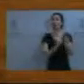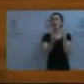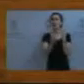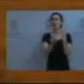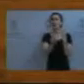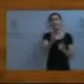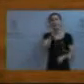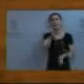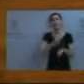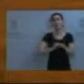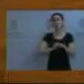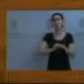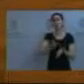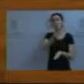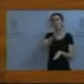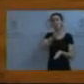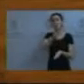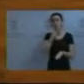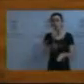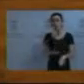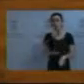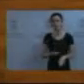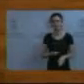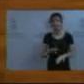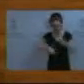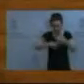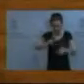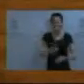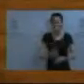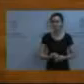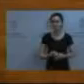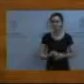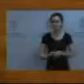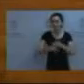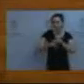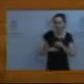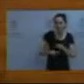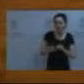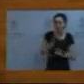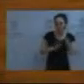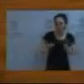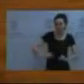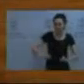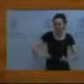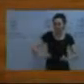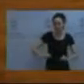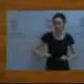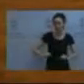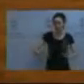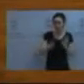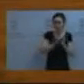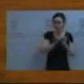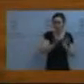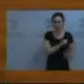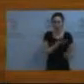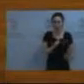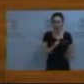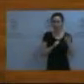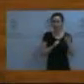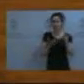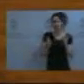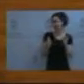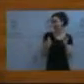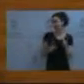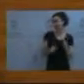drogas. Propongan la reformulación, cámbienla, enmiéndela, refórmenla. Es una ley autonómica que tenemos